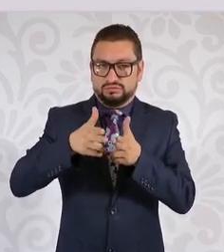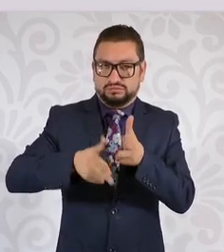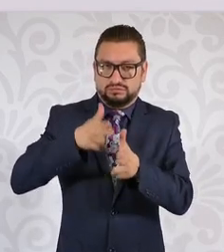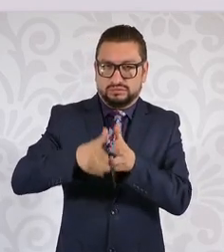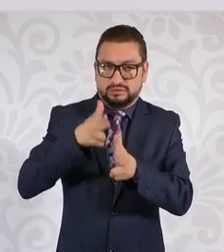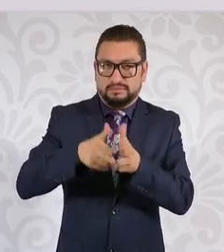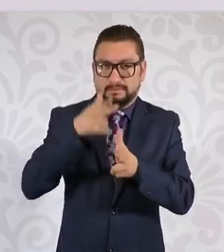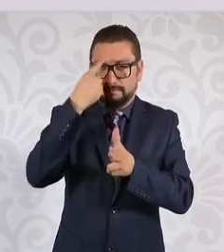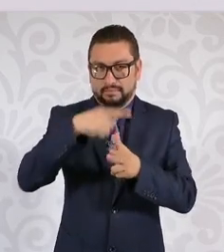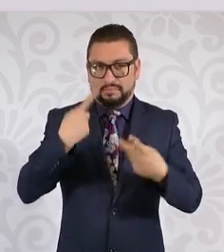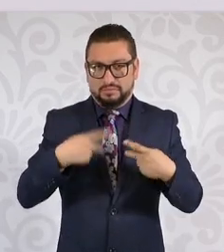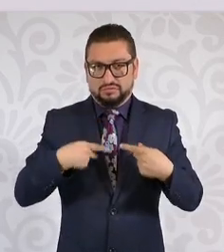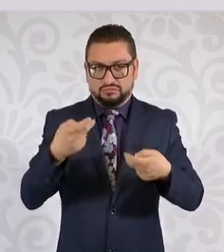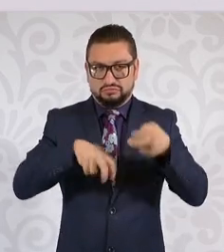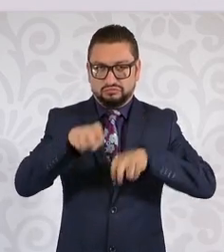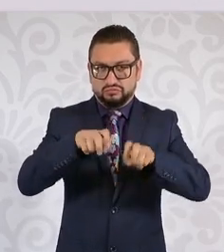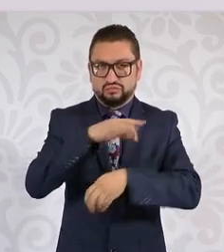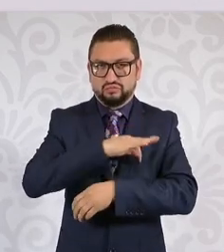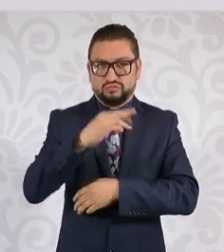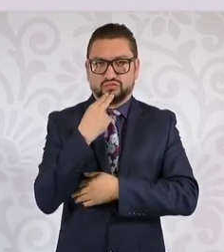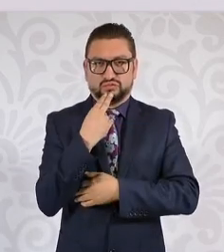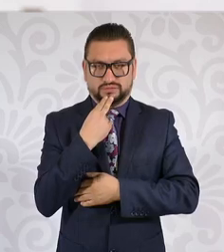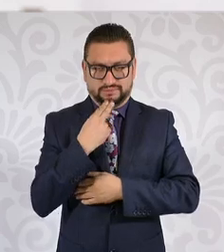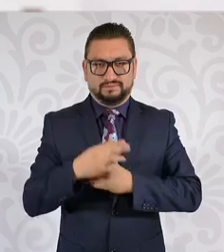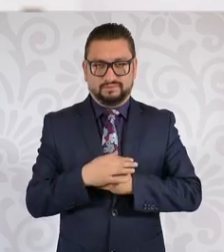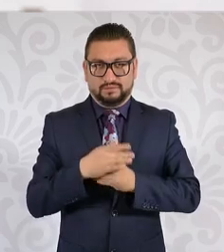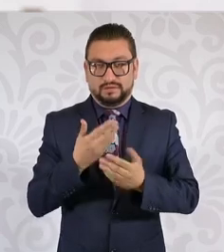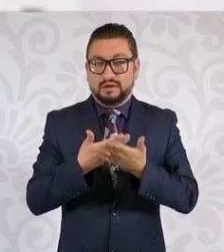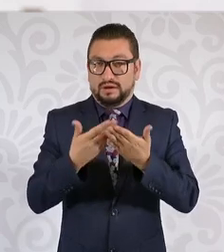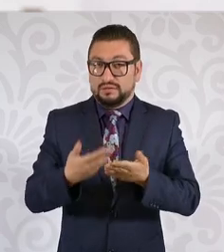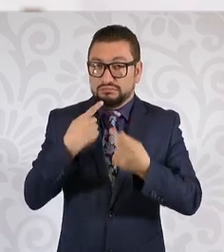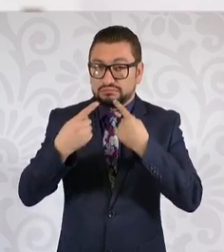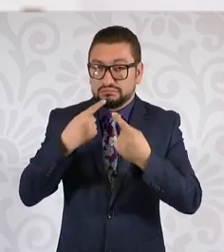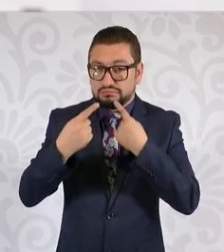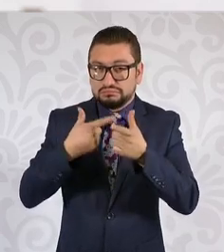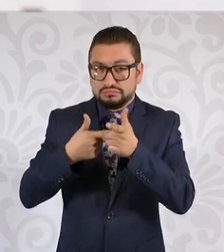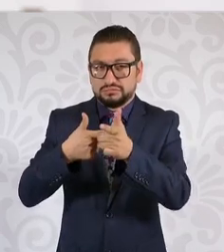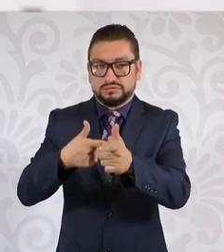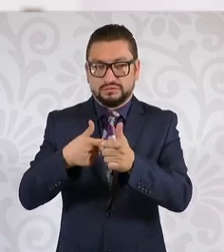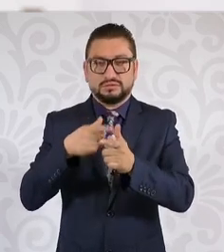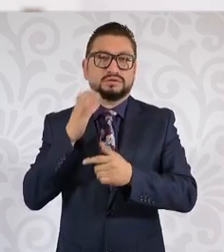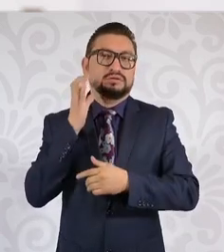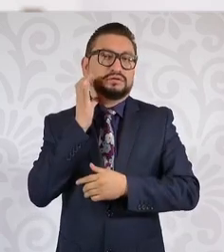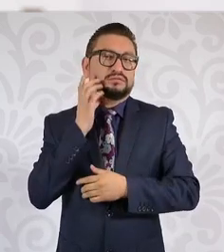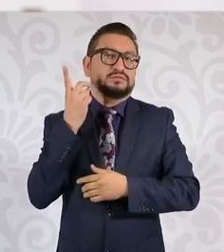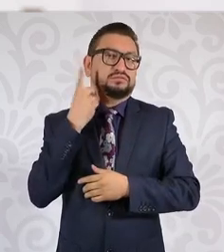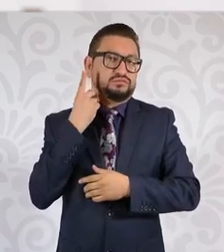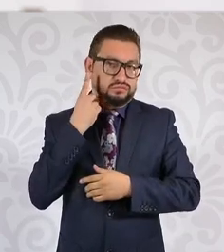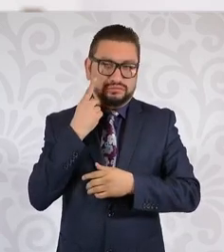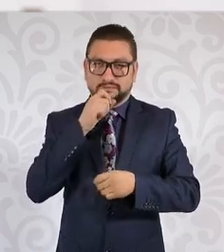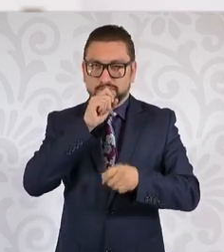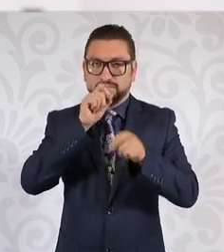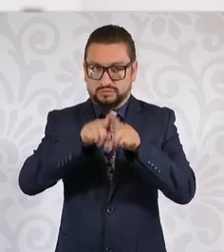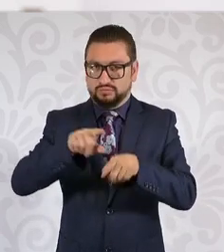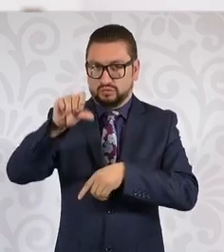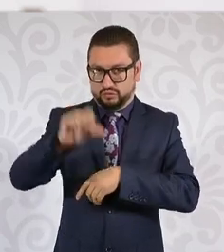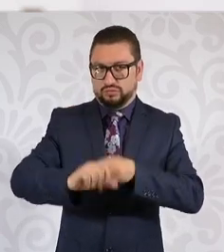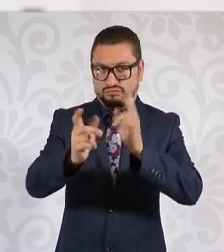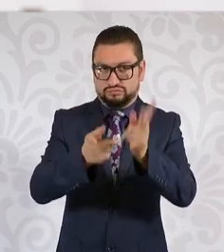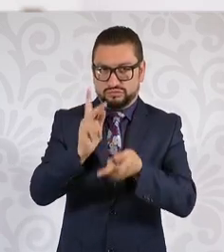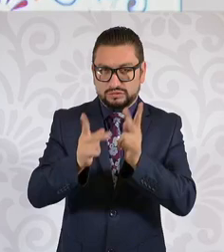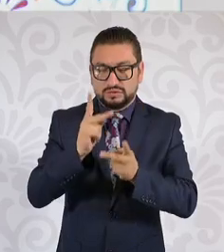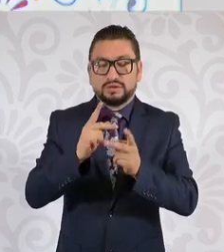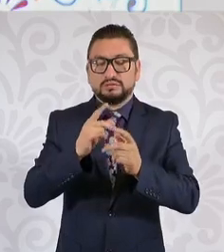pasajeros. Y se está discutiendo en el Congreso, en la Cámara de Diputados también el día de hoy,